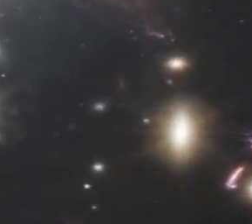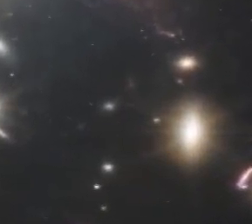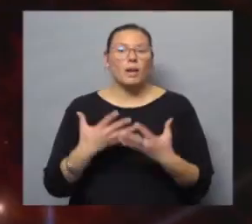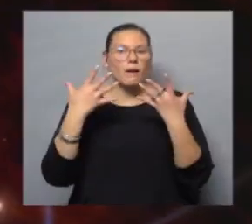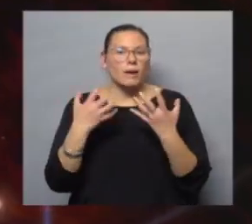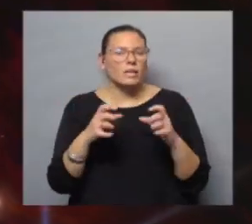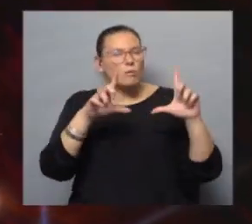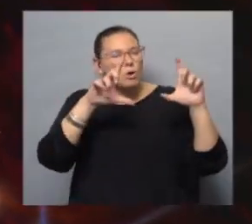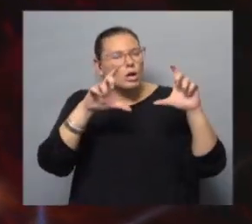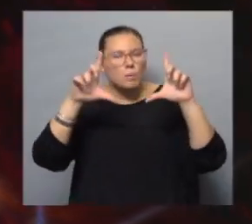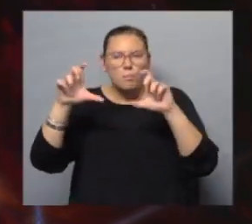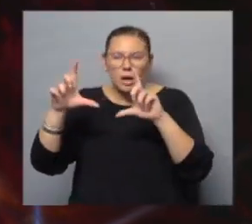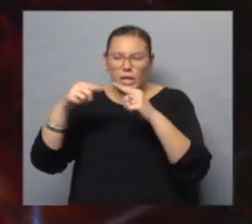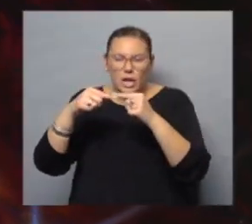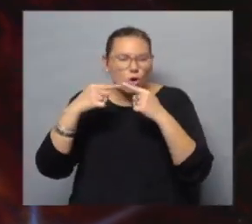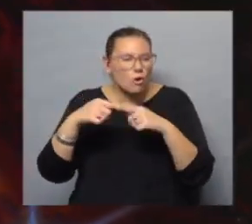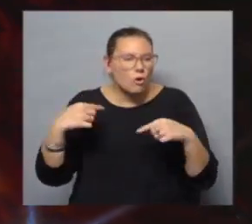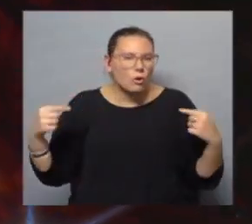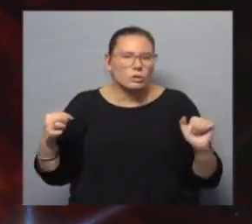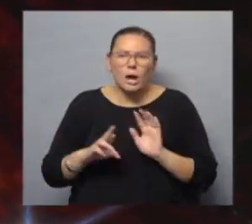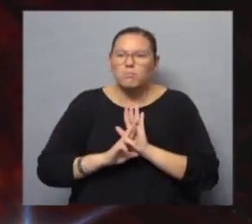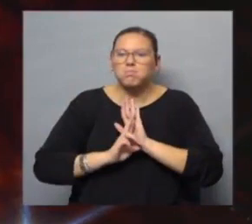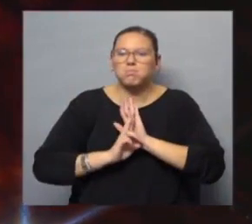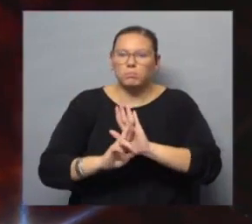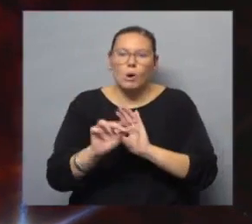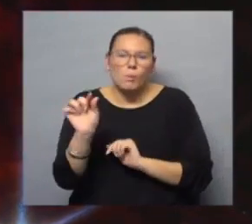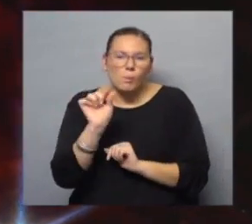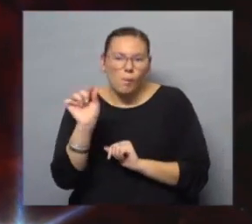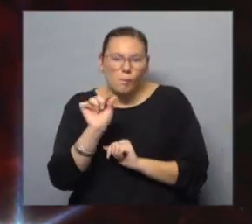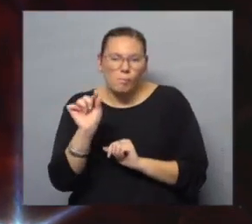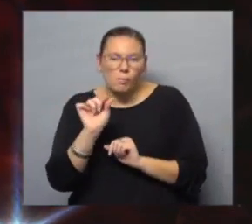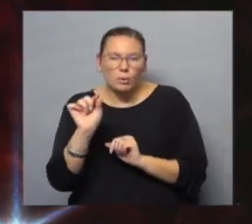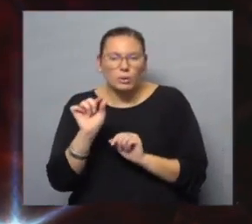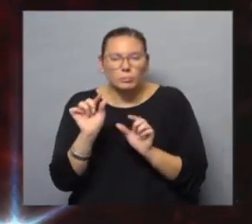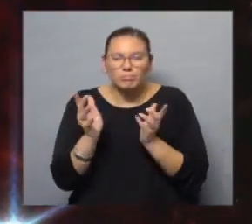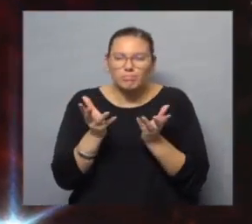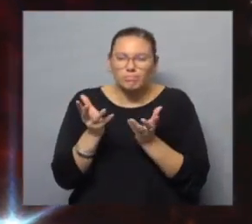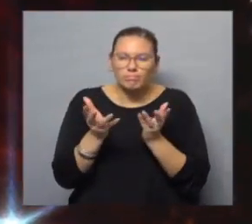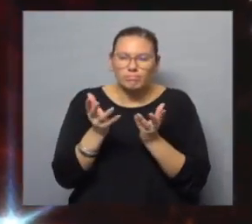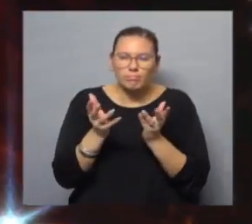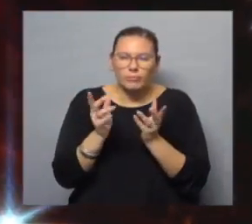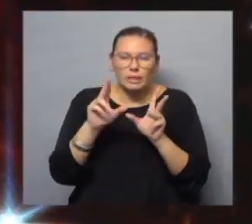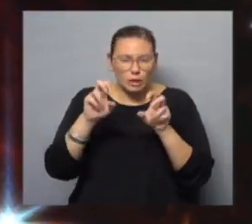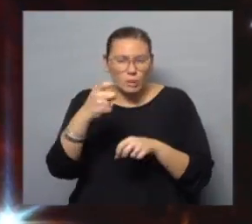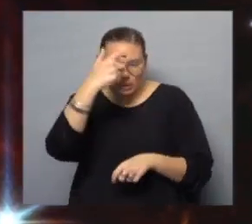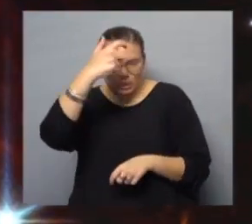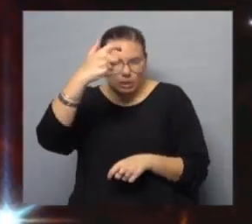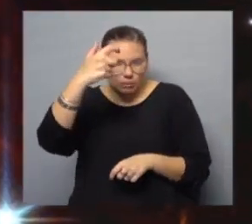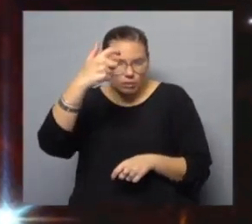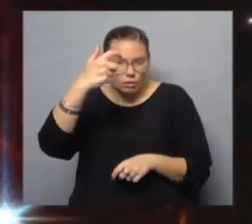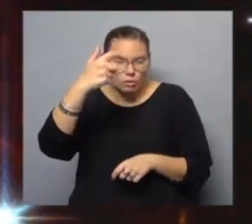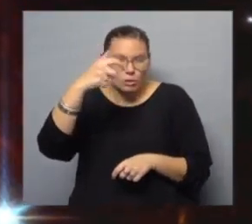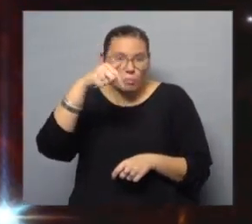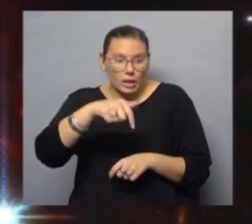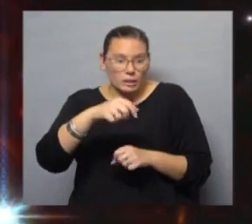Queríamos imágenes de objetos que representaran un poco el rango de temas científicos para el que